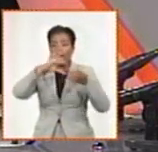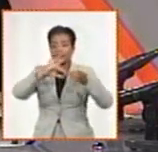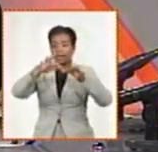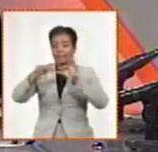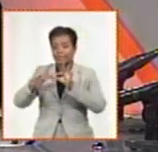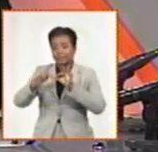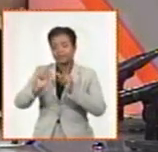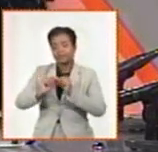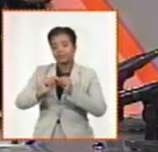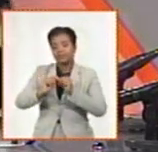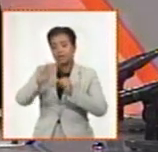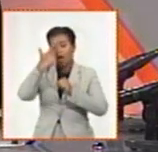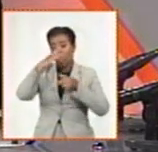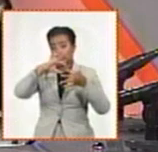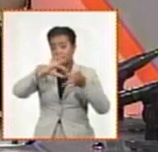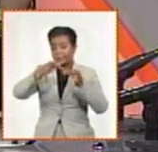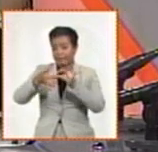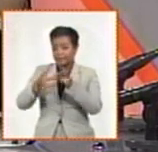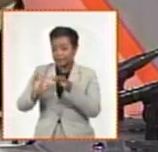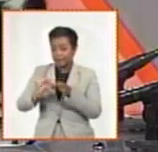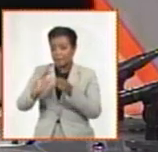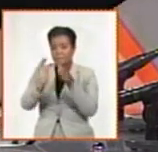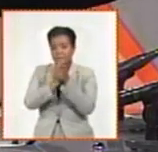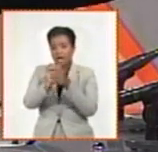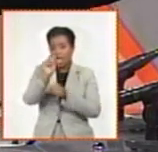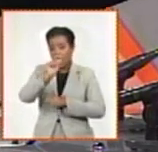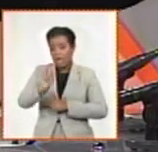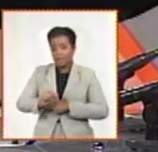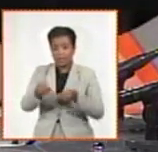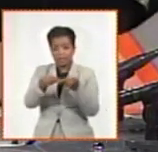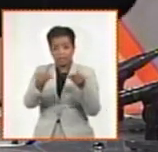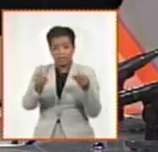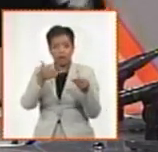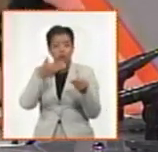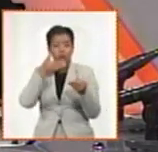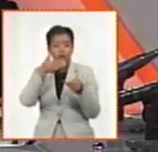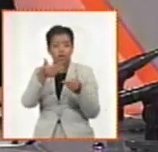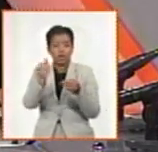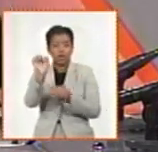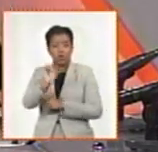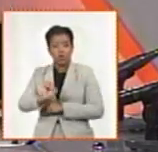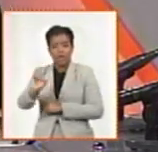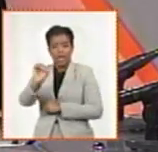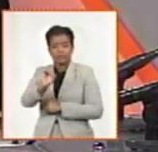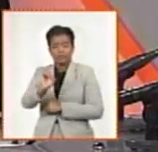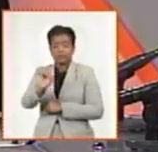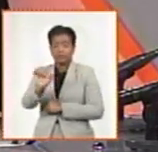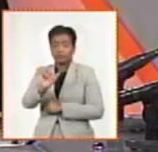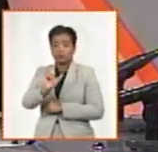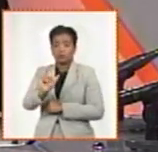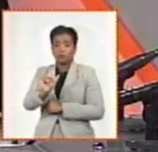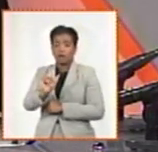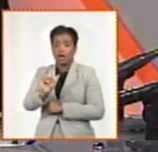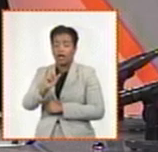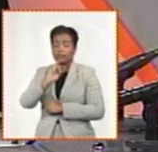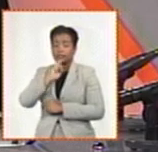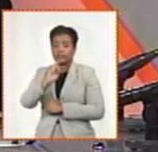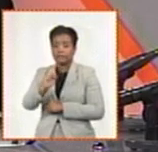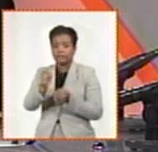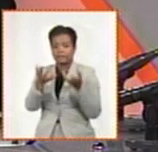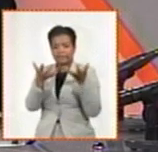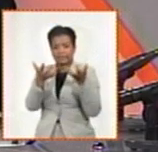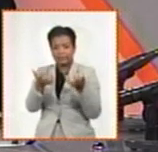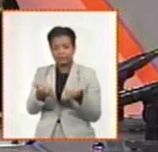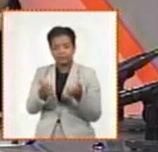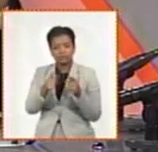en Artemisa y en Mayabeque, que son las tierras mejores de Cuba. Hacia el oriente no quiera mirar, usted sabe cómo se ha degradado los